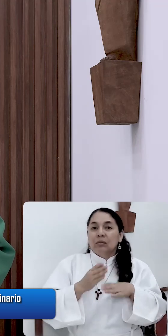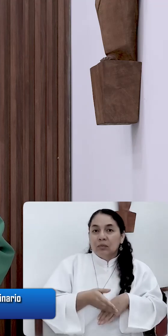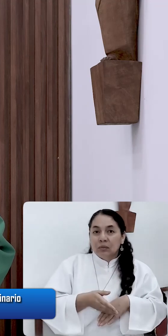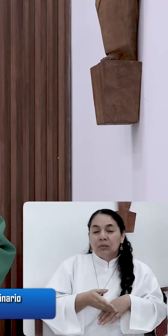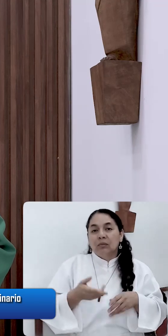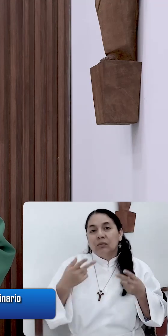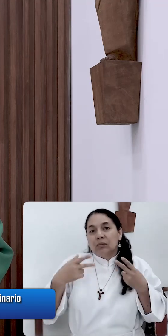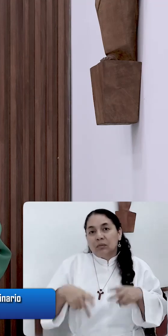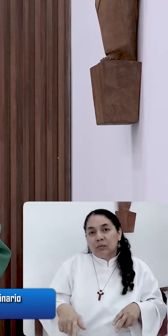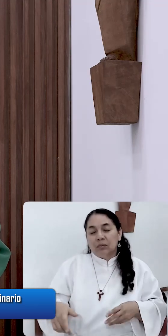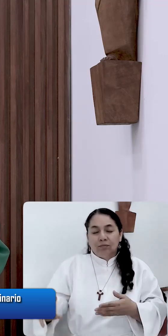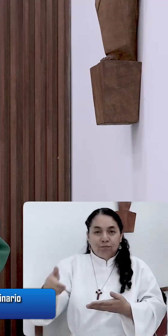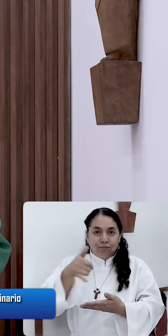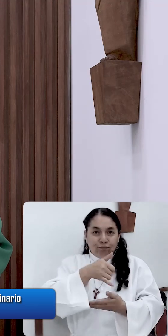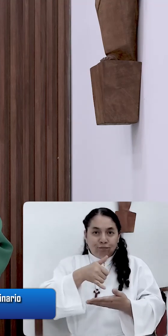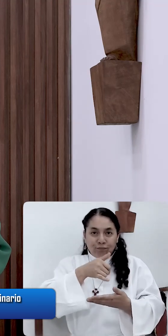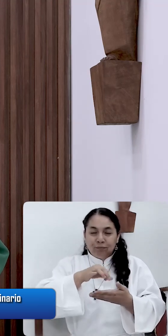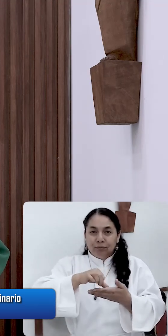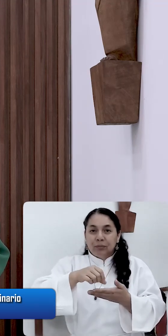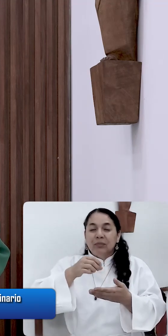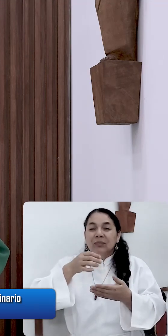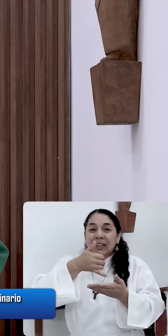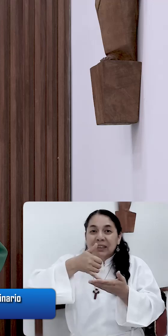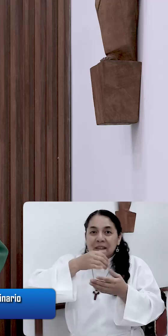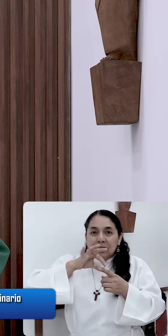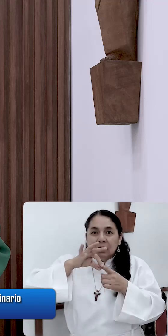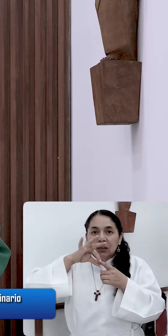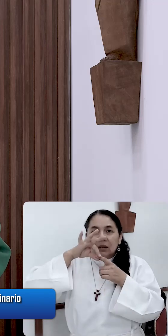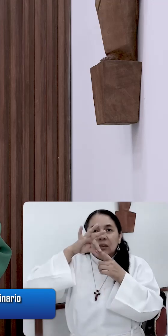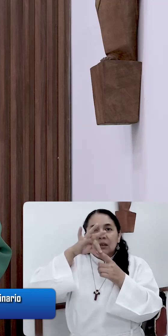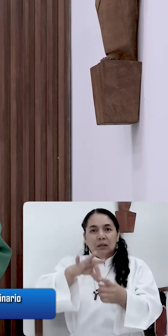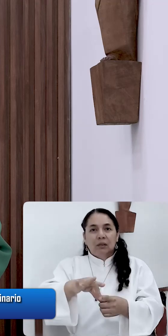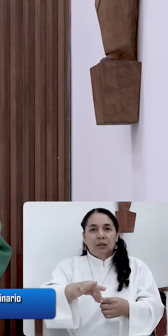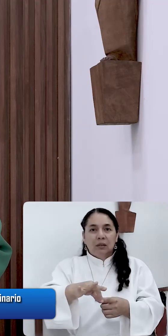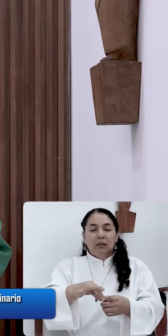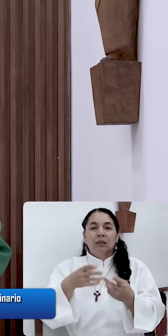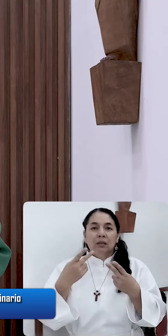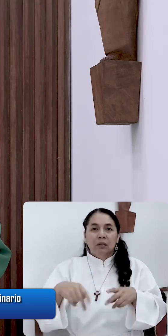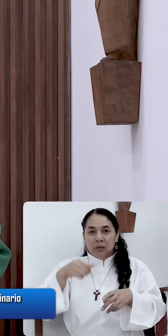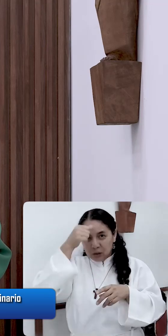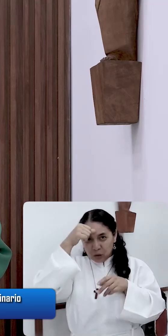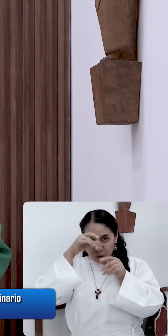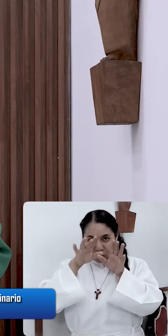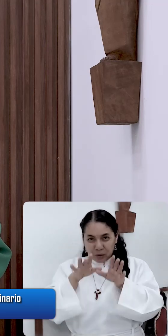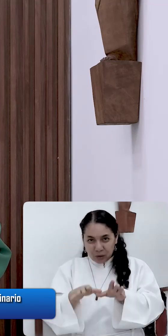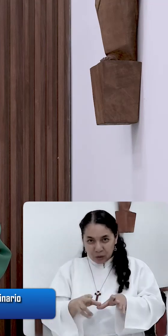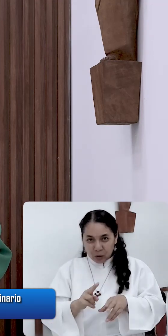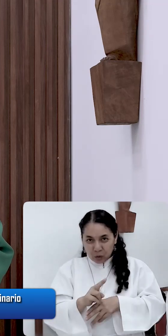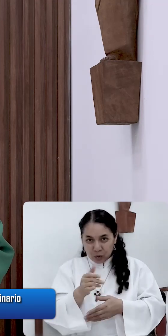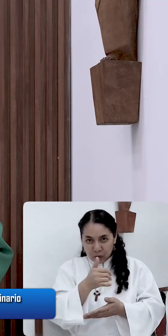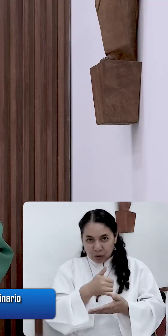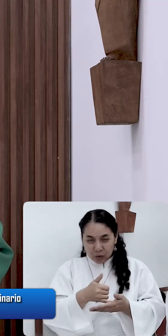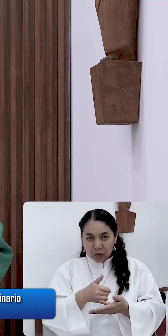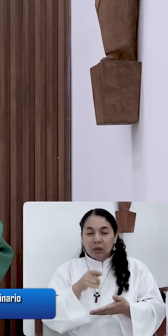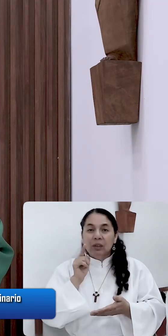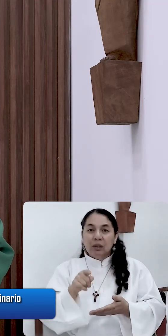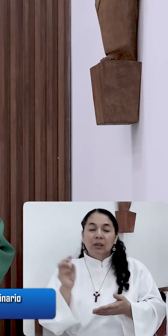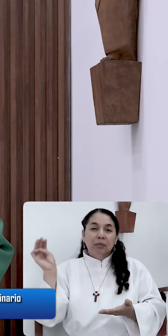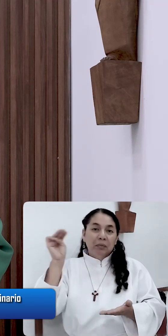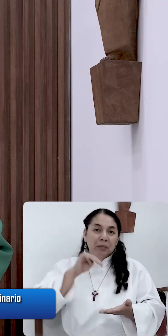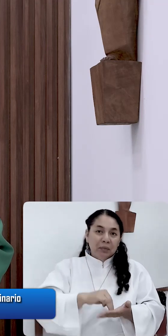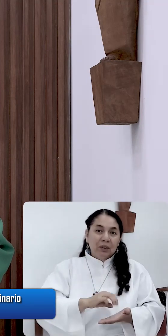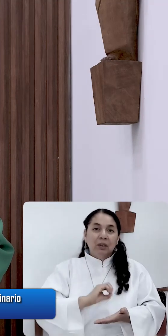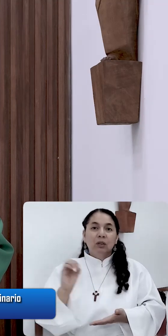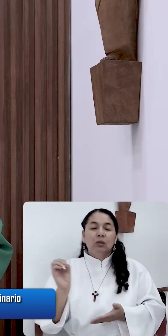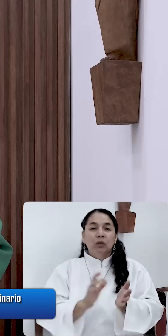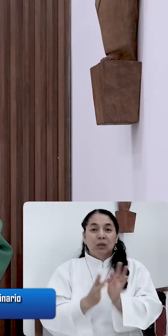ungidos también en la confirmación. Somos los ungidos. Eso significa la palabra Mesías o Cristo. Tú eres